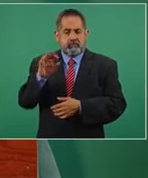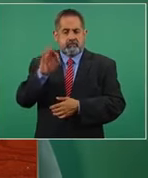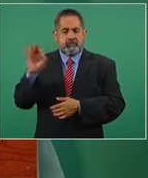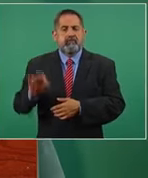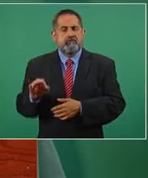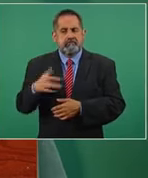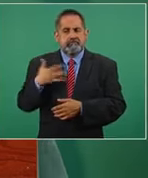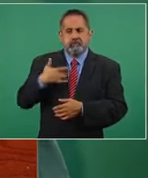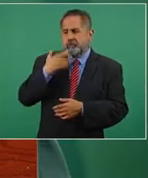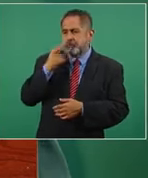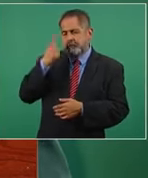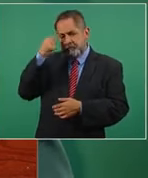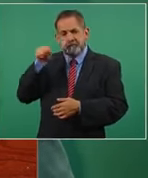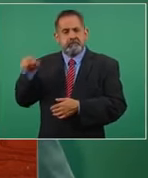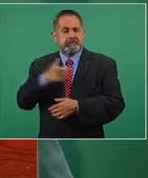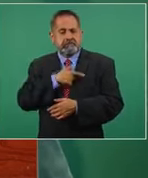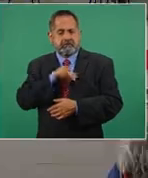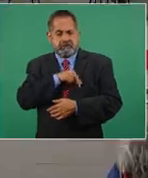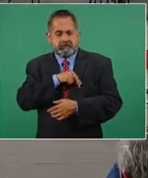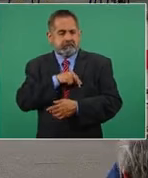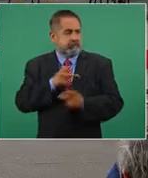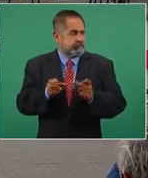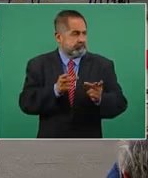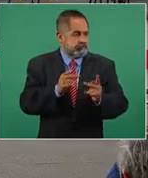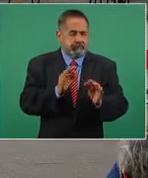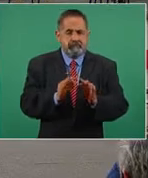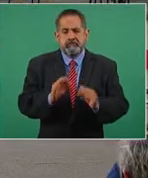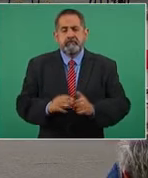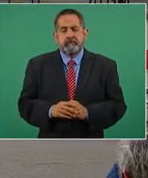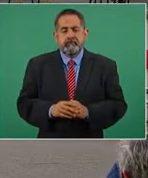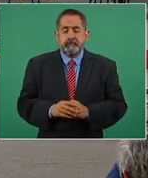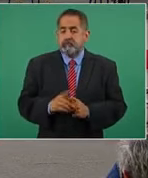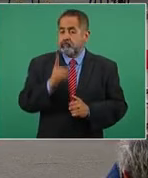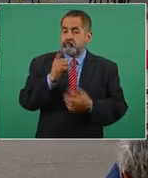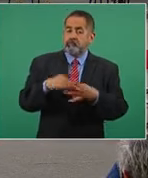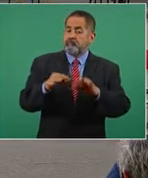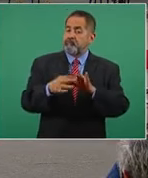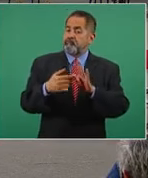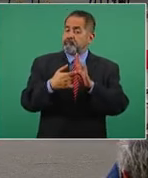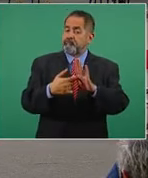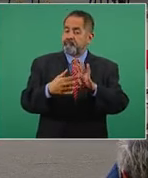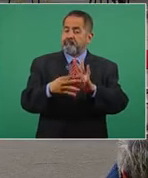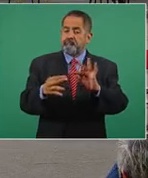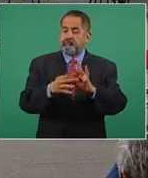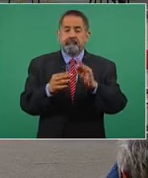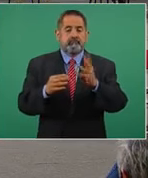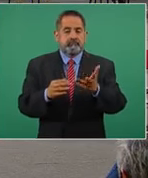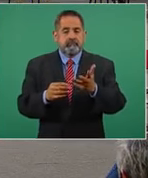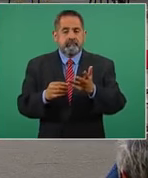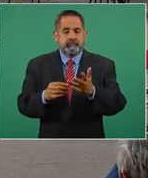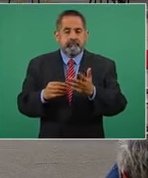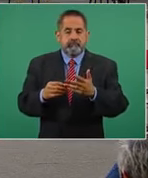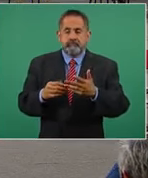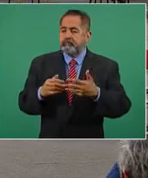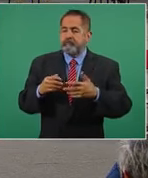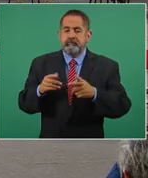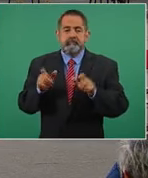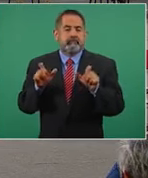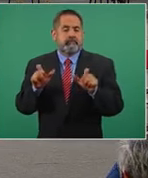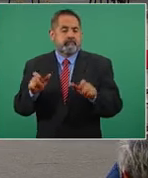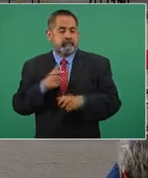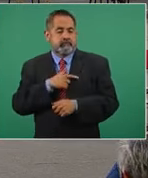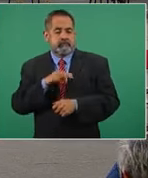75.1% de los encuestados. Aquí es importante, pues, no bajar la guardia y